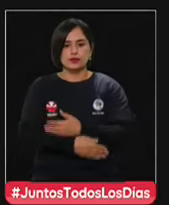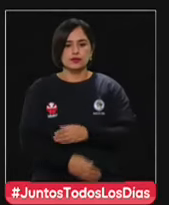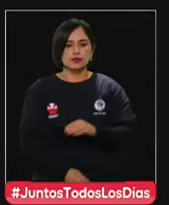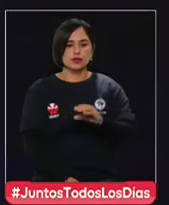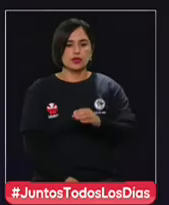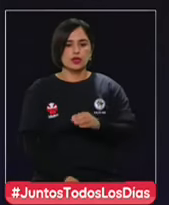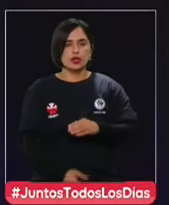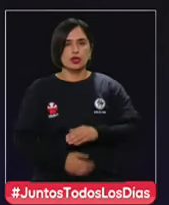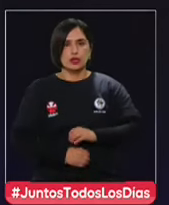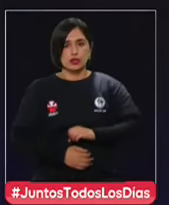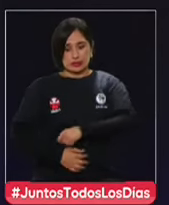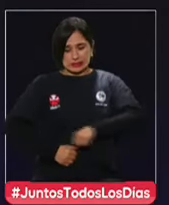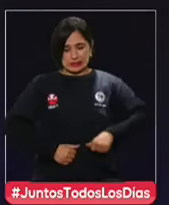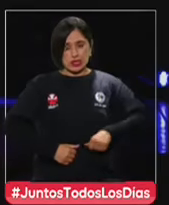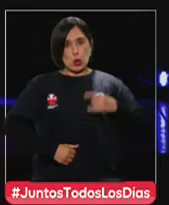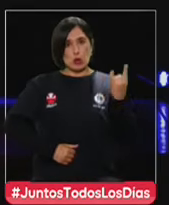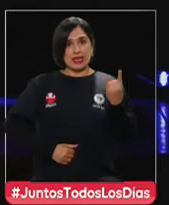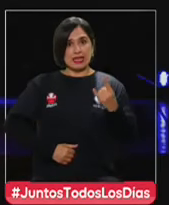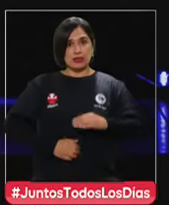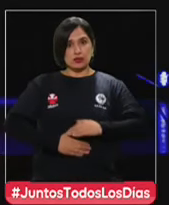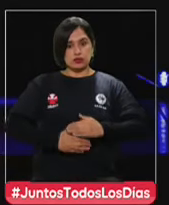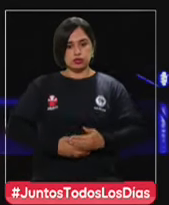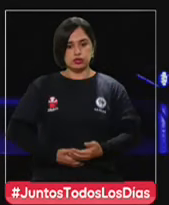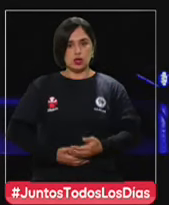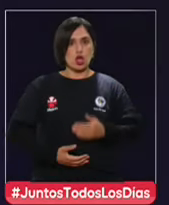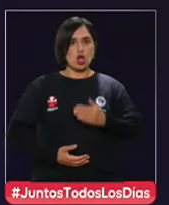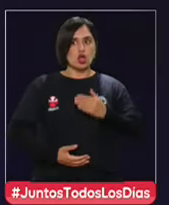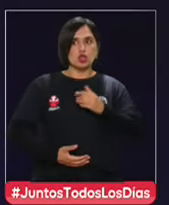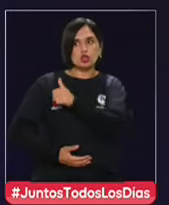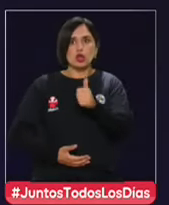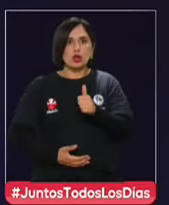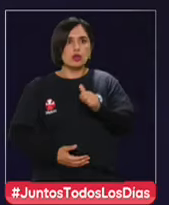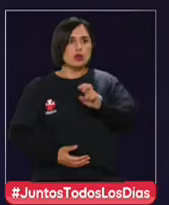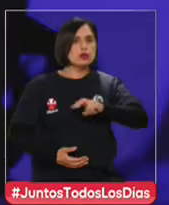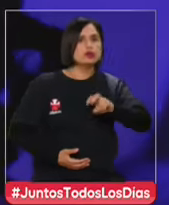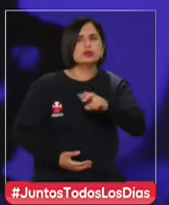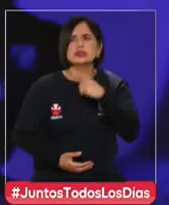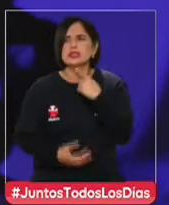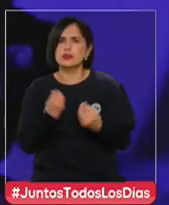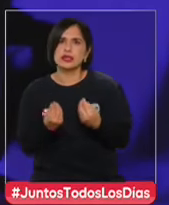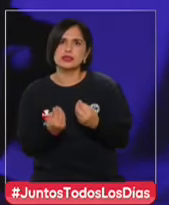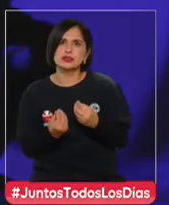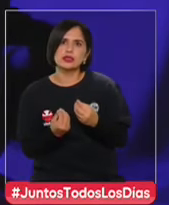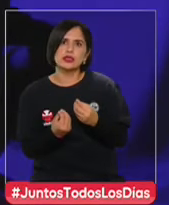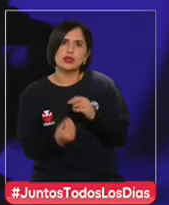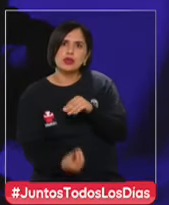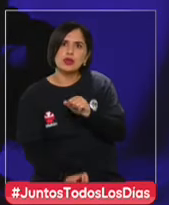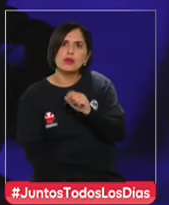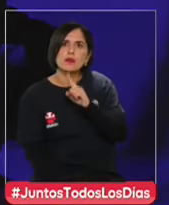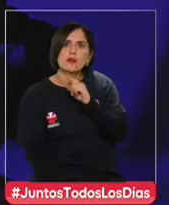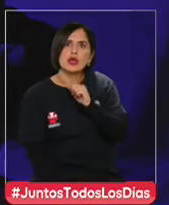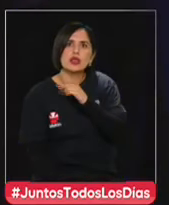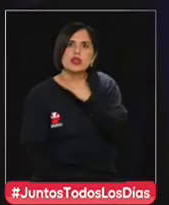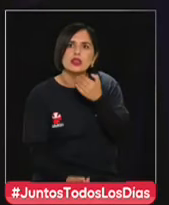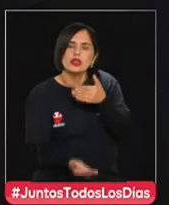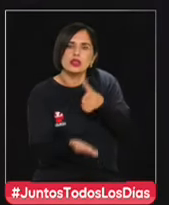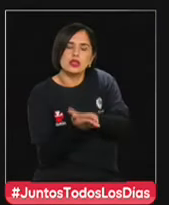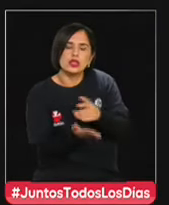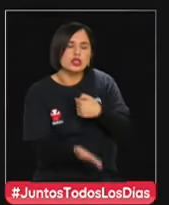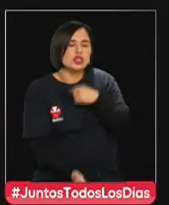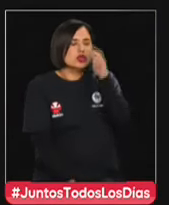¡Cesárea de urgencia! Todo el mundo corre. ¿Qué está pasando? Y Matilde se me va. Y yo